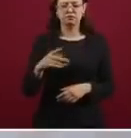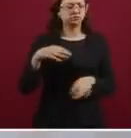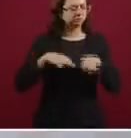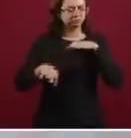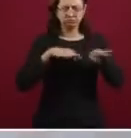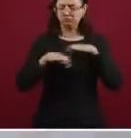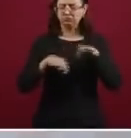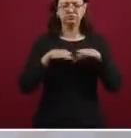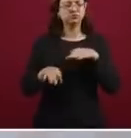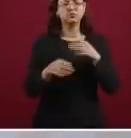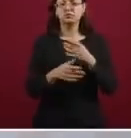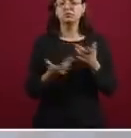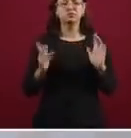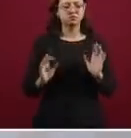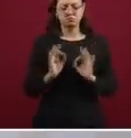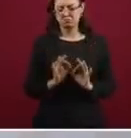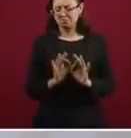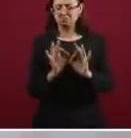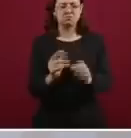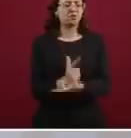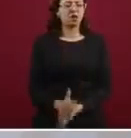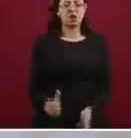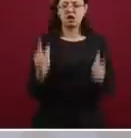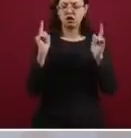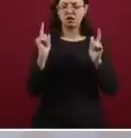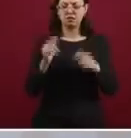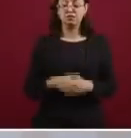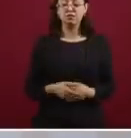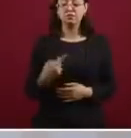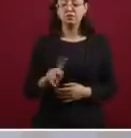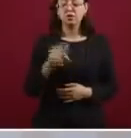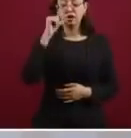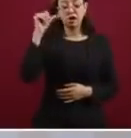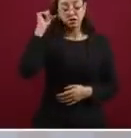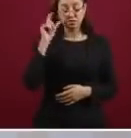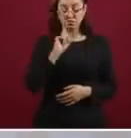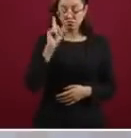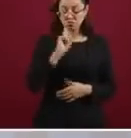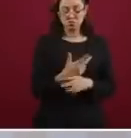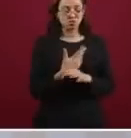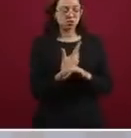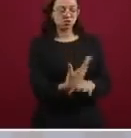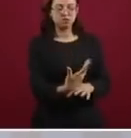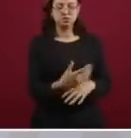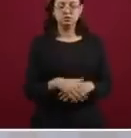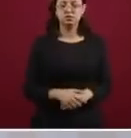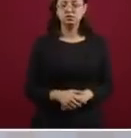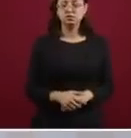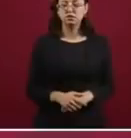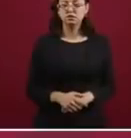en su oficio con absoluta libertad reyes decía ella de que estábamos